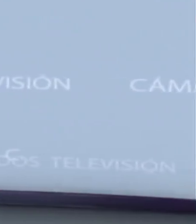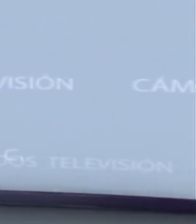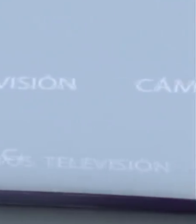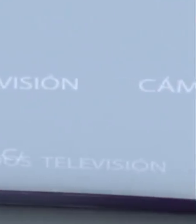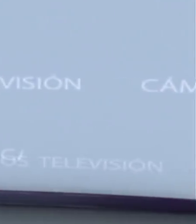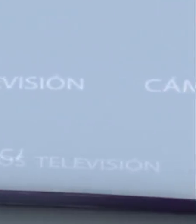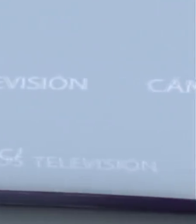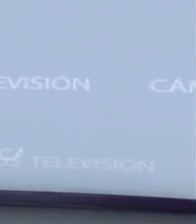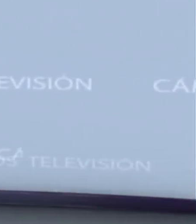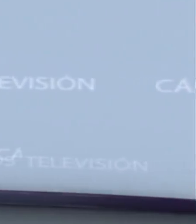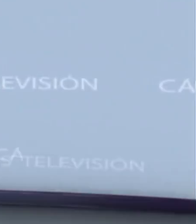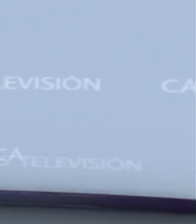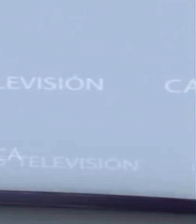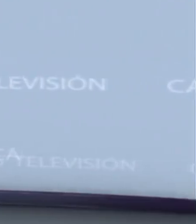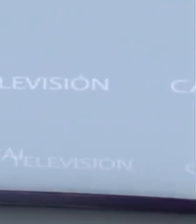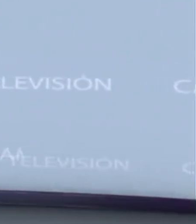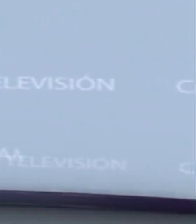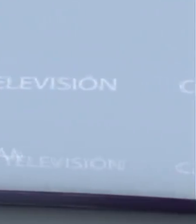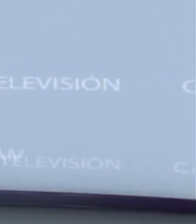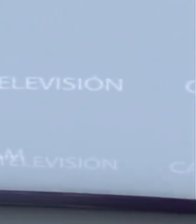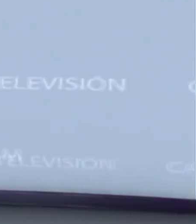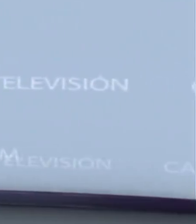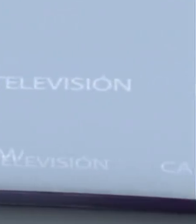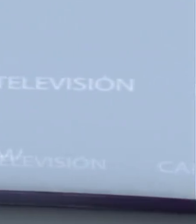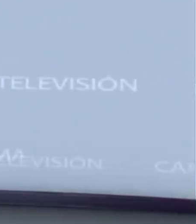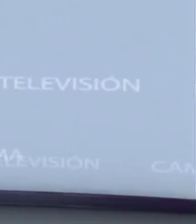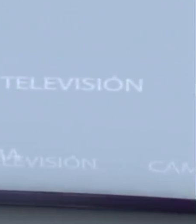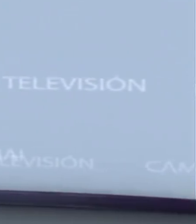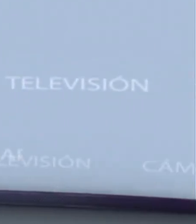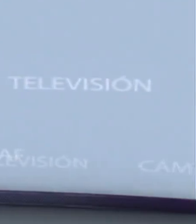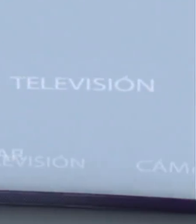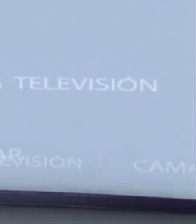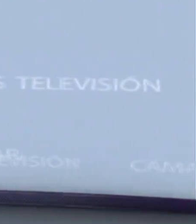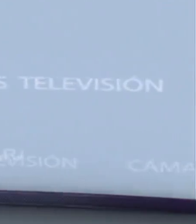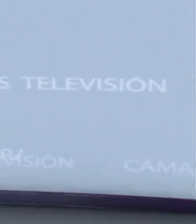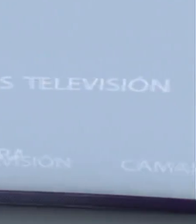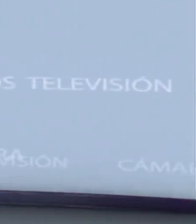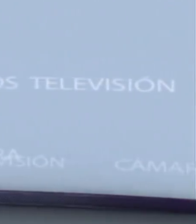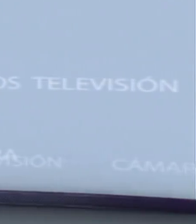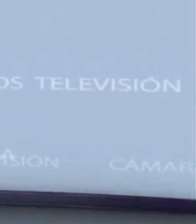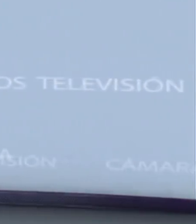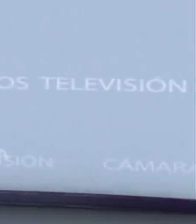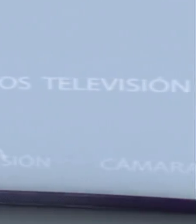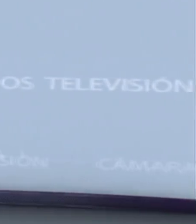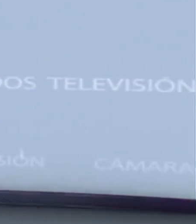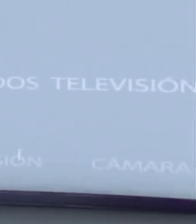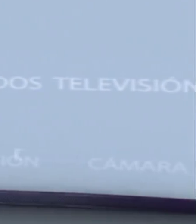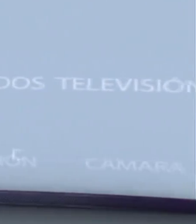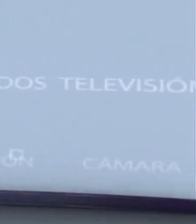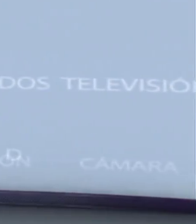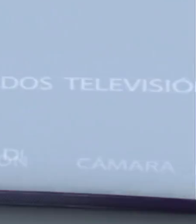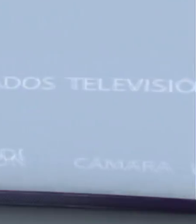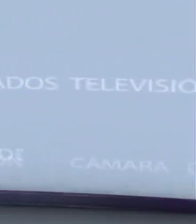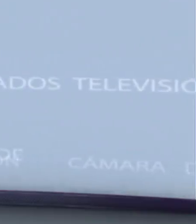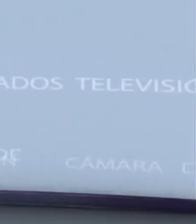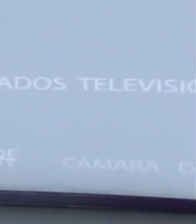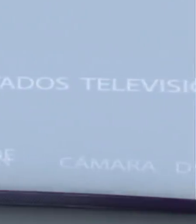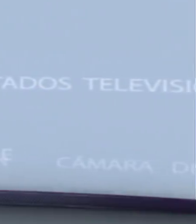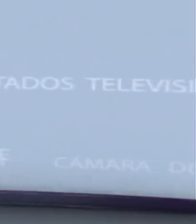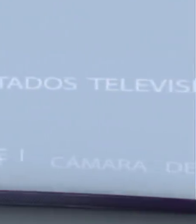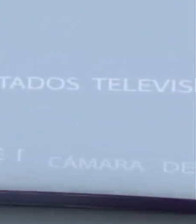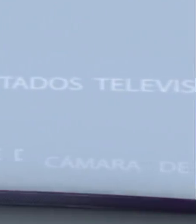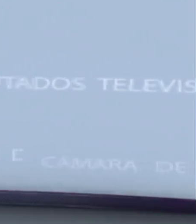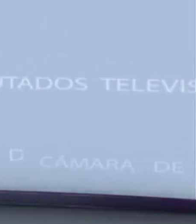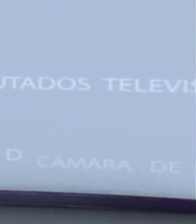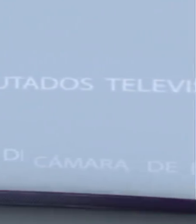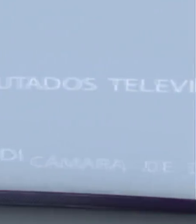entre otras materias sobre las medidas que se adoptarán en ayuda de las comunas afectadas por los incendios en qué consiste el programa y Cómo se gastarán